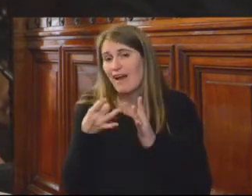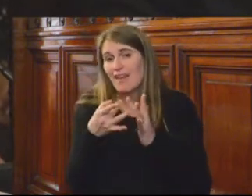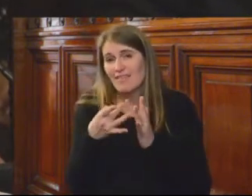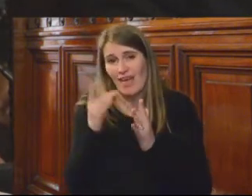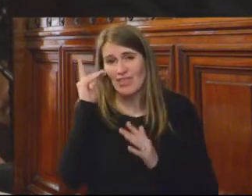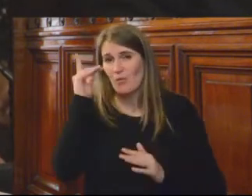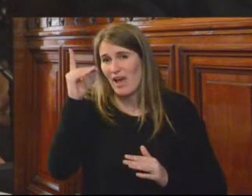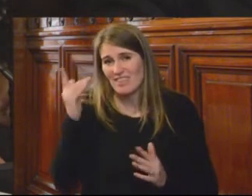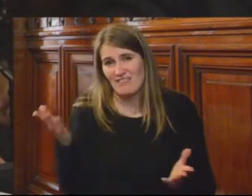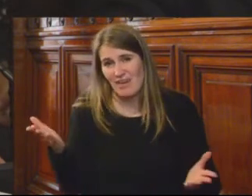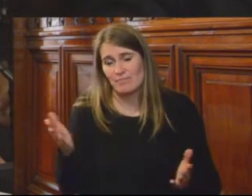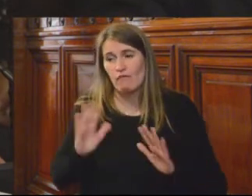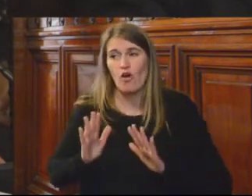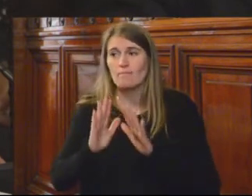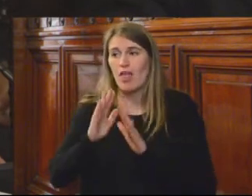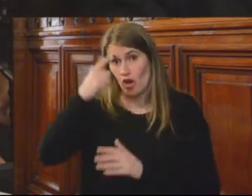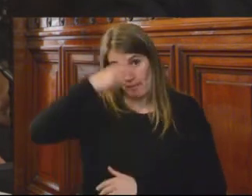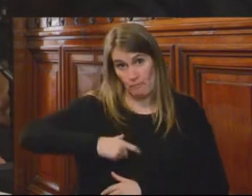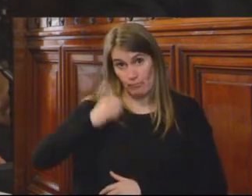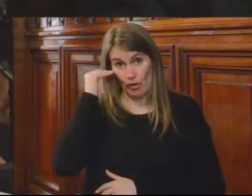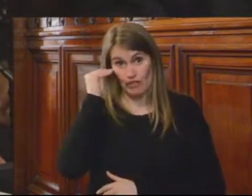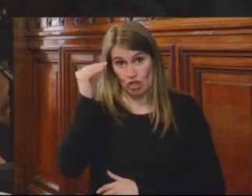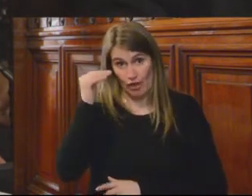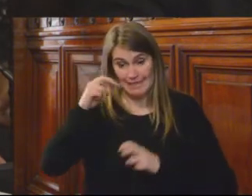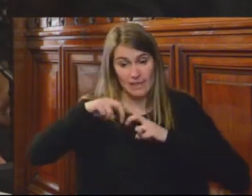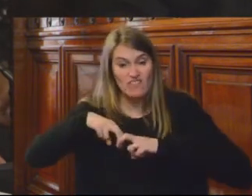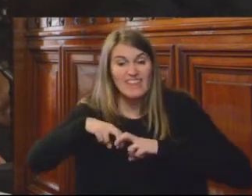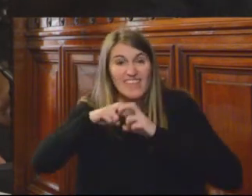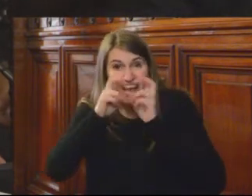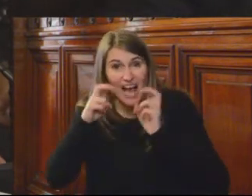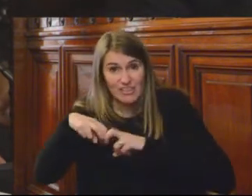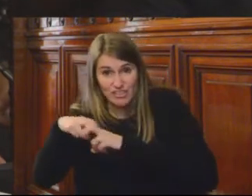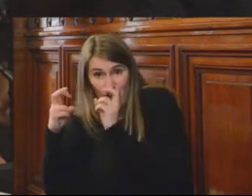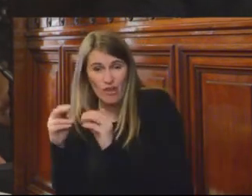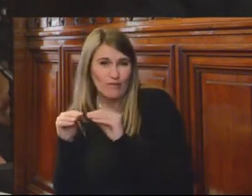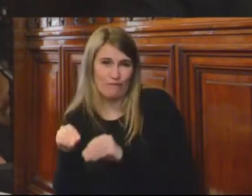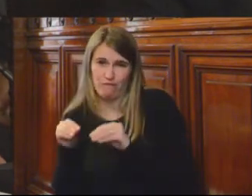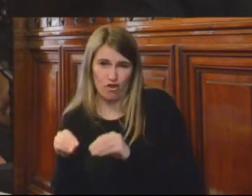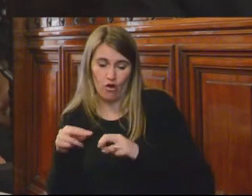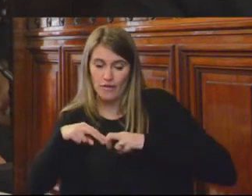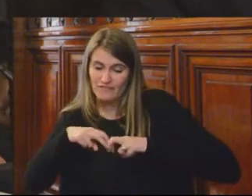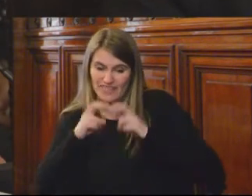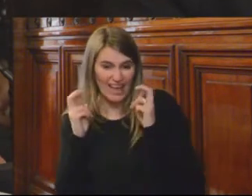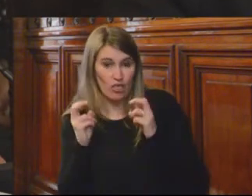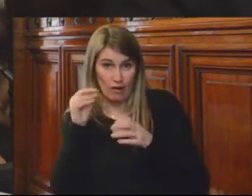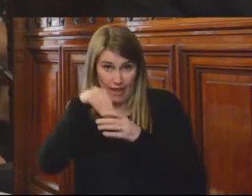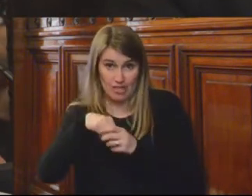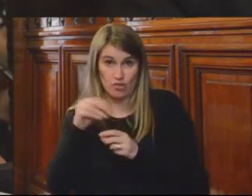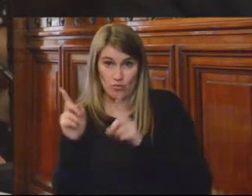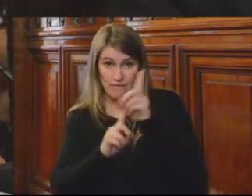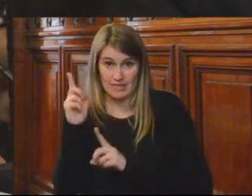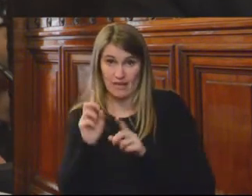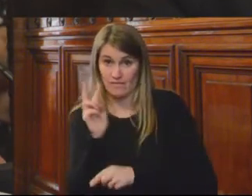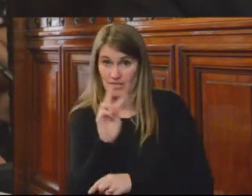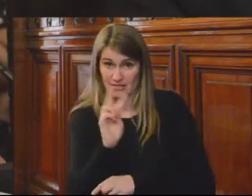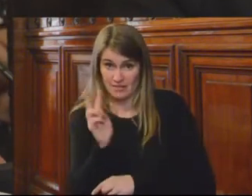el ámbito de formadores de investigación. Creo que el ámbito de investigadores en la Universidad venezolana es